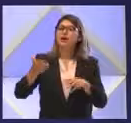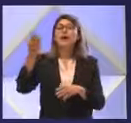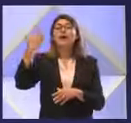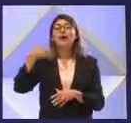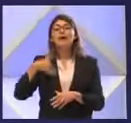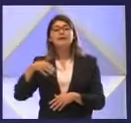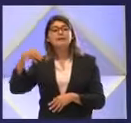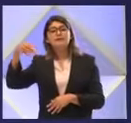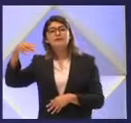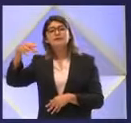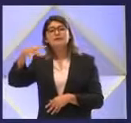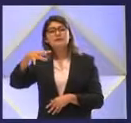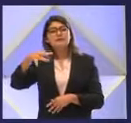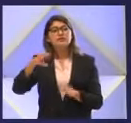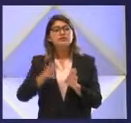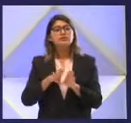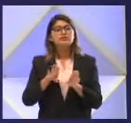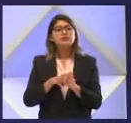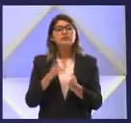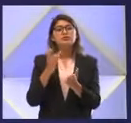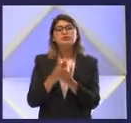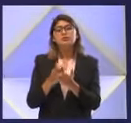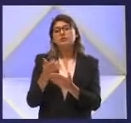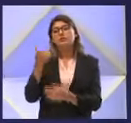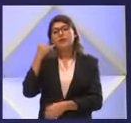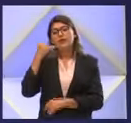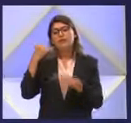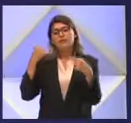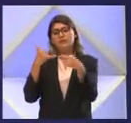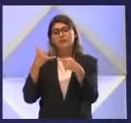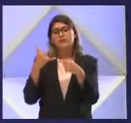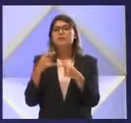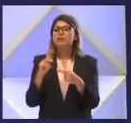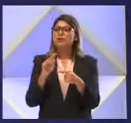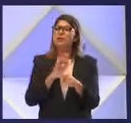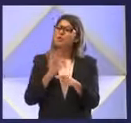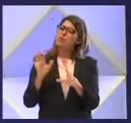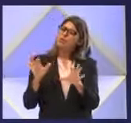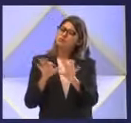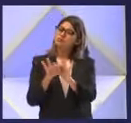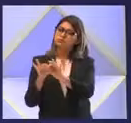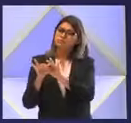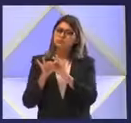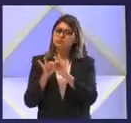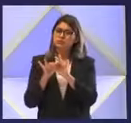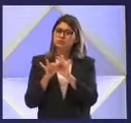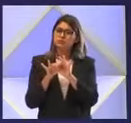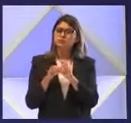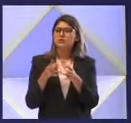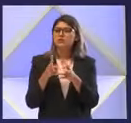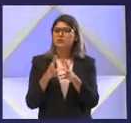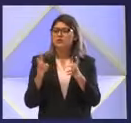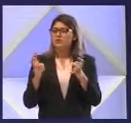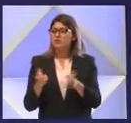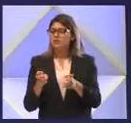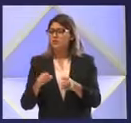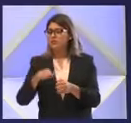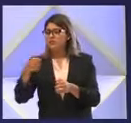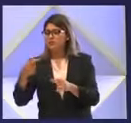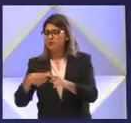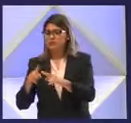pensaba que fuera para la industria móvil que pueden convivir en en esta banda que está por en